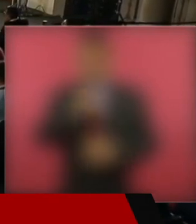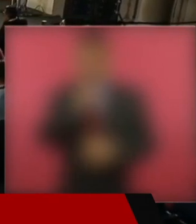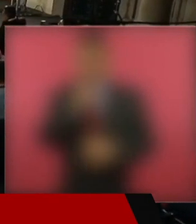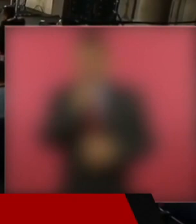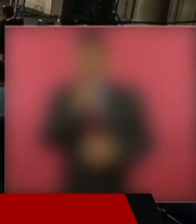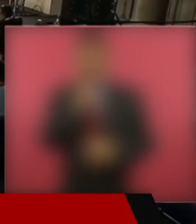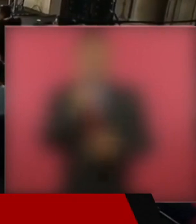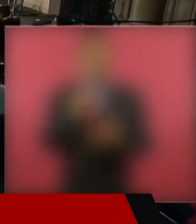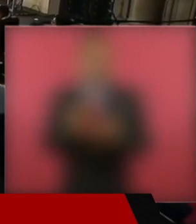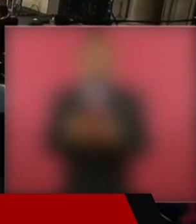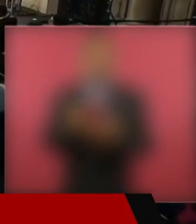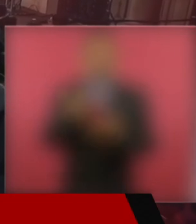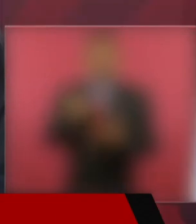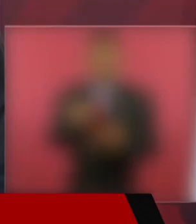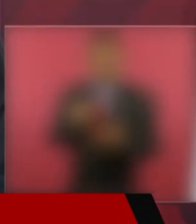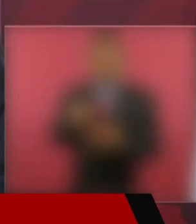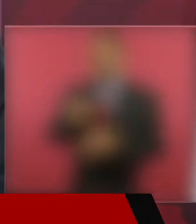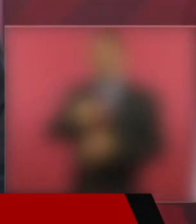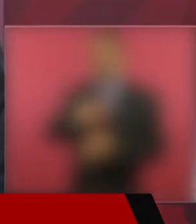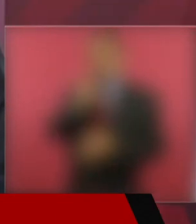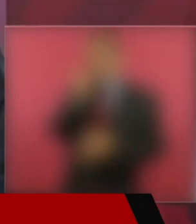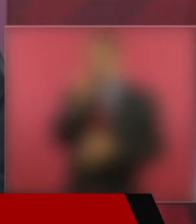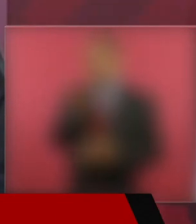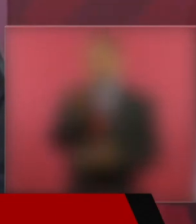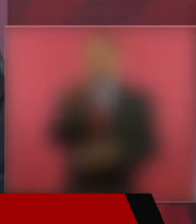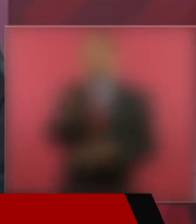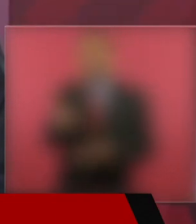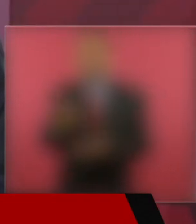esto? Sí.